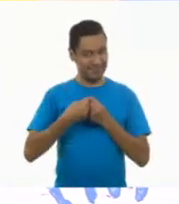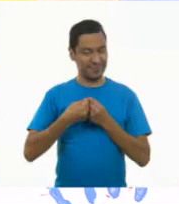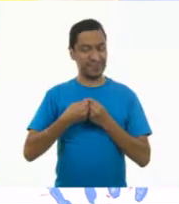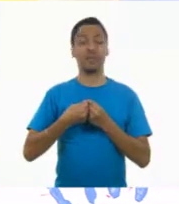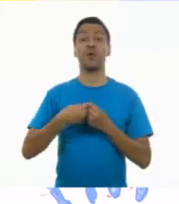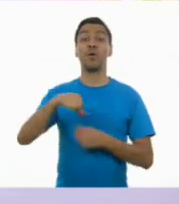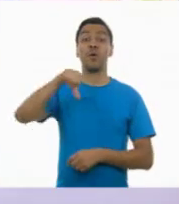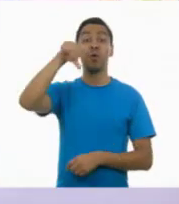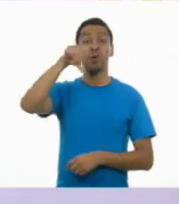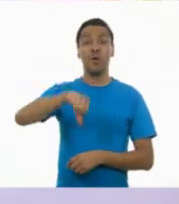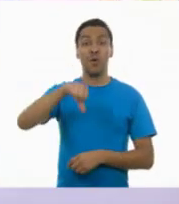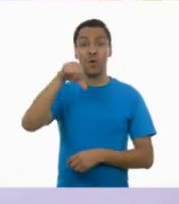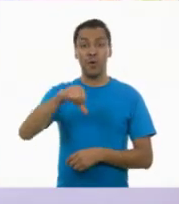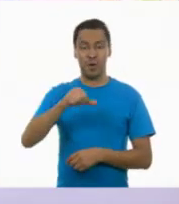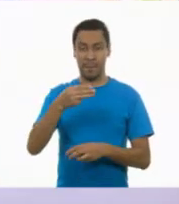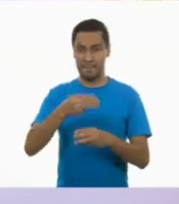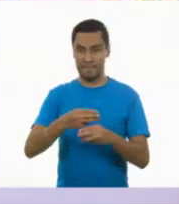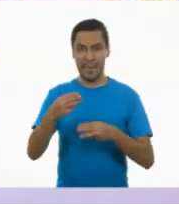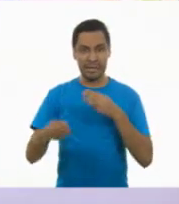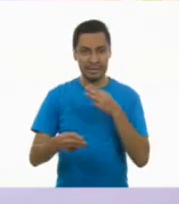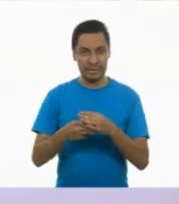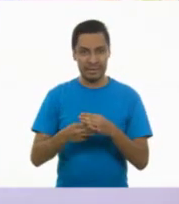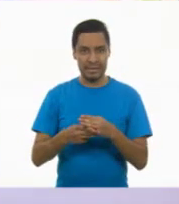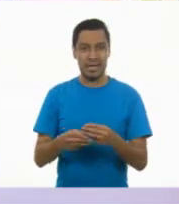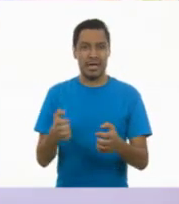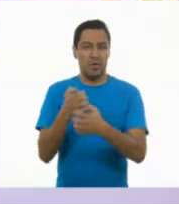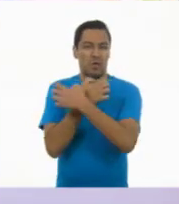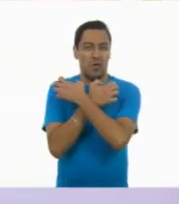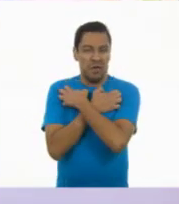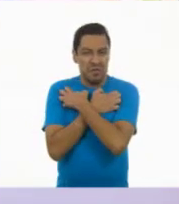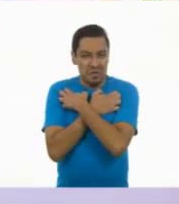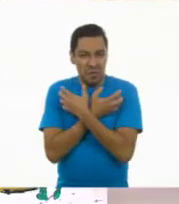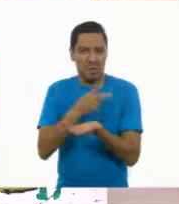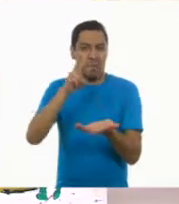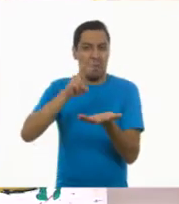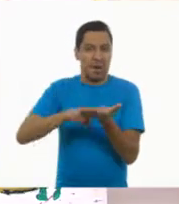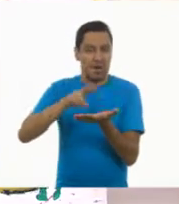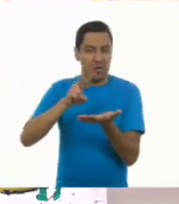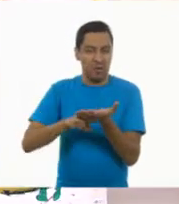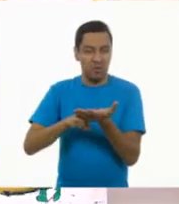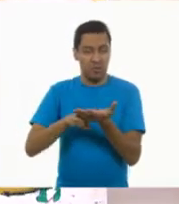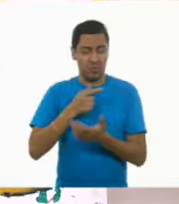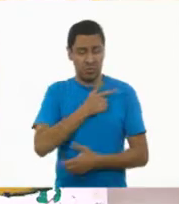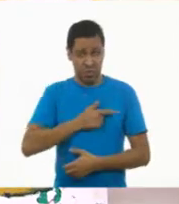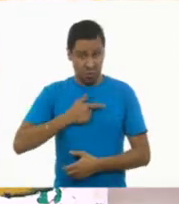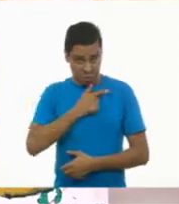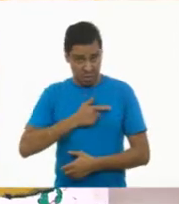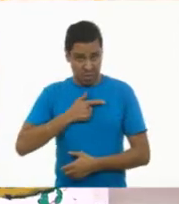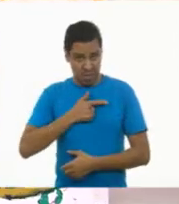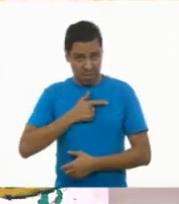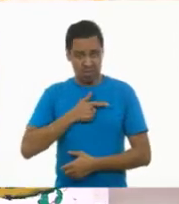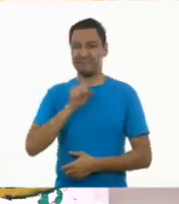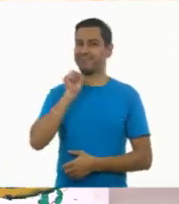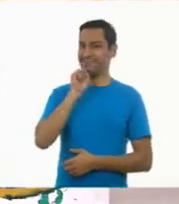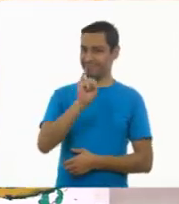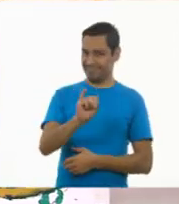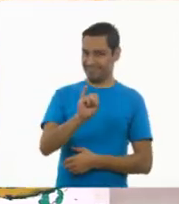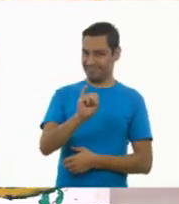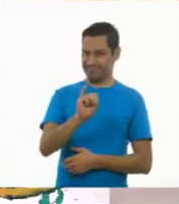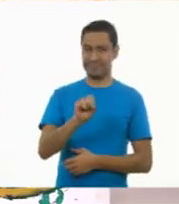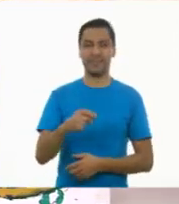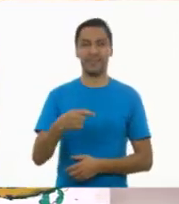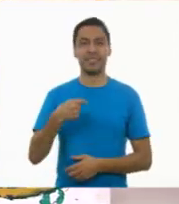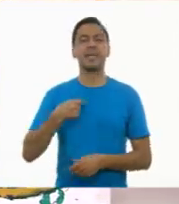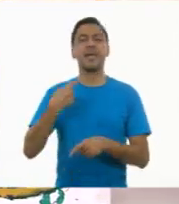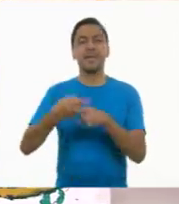a tener la asignatura de formación cívica y ética. ¿Te gustan estas clases? ¡Me encanta! ¡Qué bueno! ¿Y sabes a quién invitamos el día de hoy